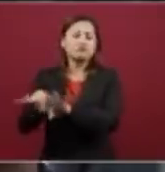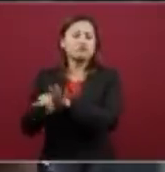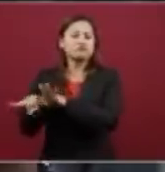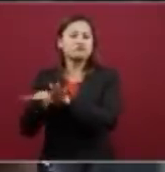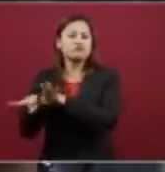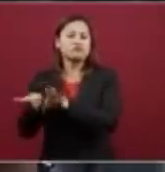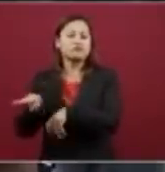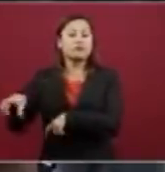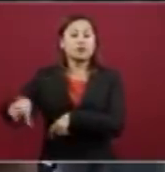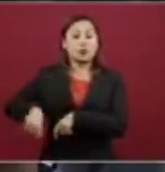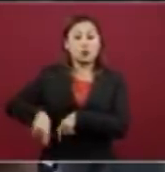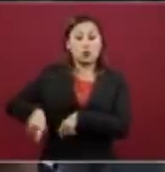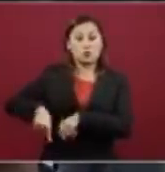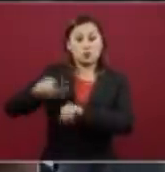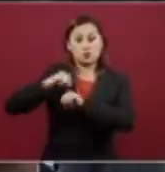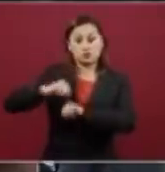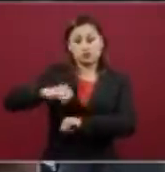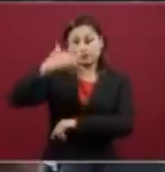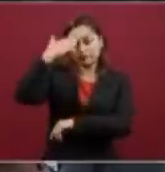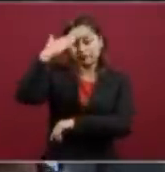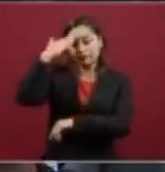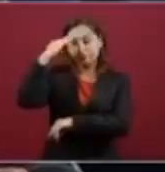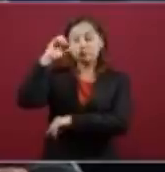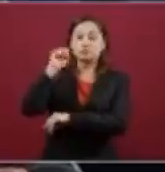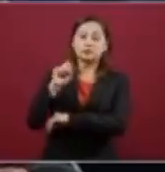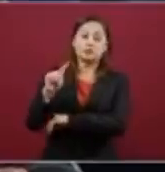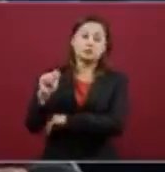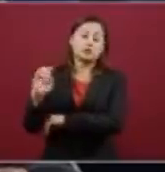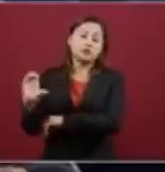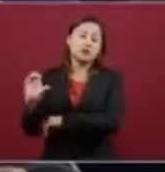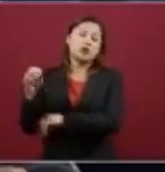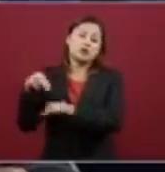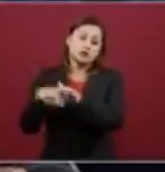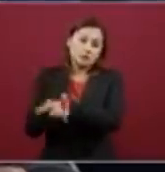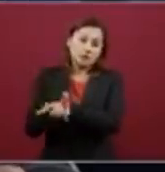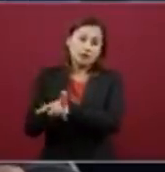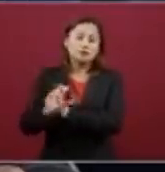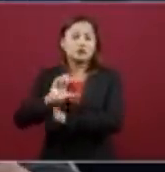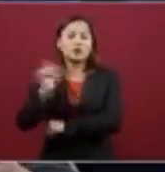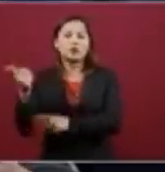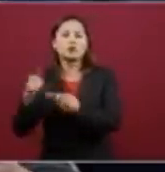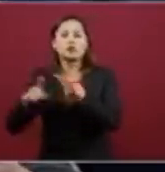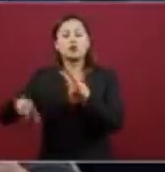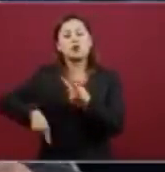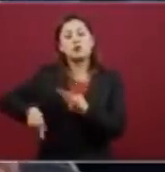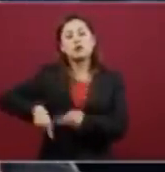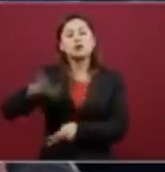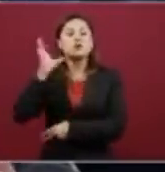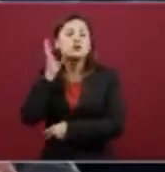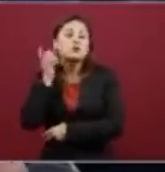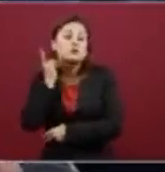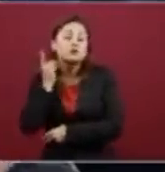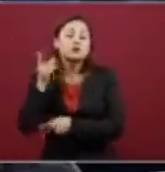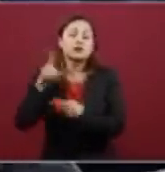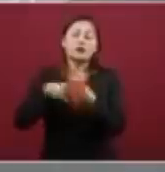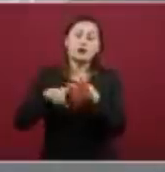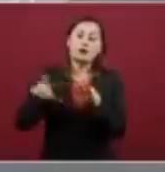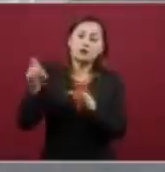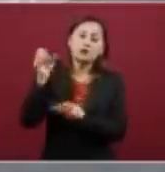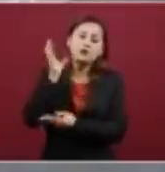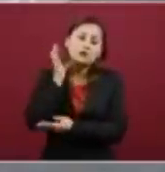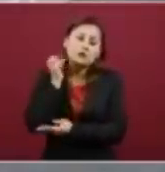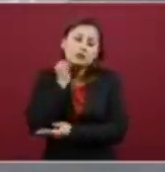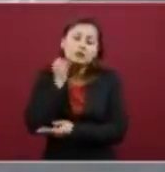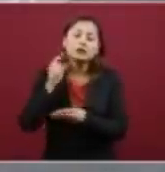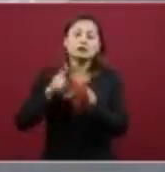gobierno central con el sistema de transporte colectivo Metro, también está en el gobierno, en la Cámara de Diputados, en la Cámara de Senadores, Secretaría de